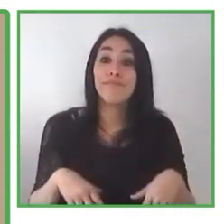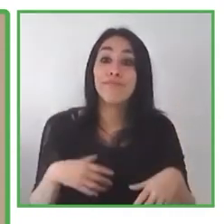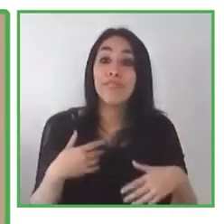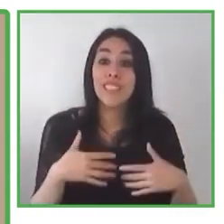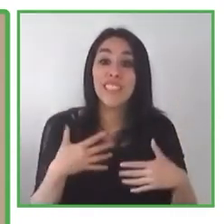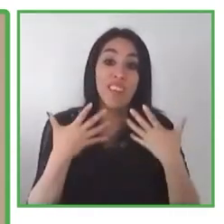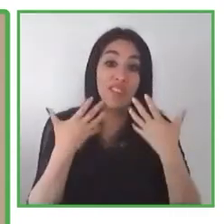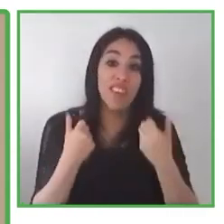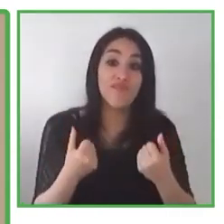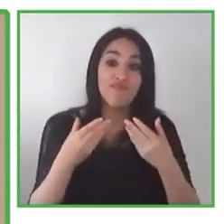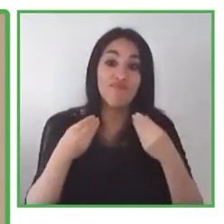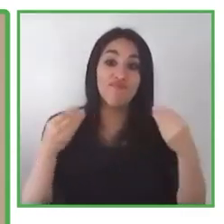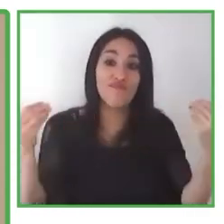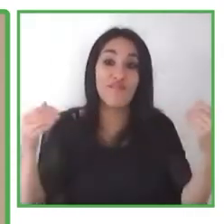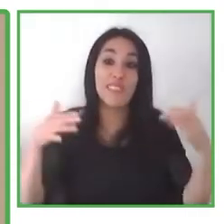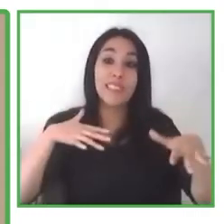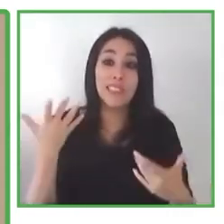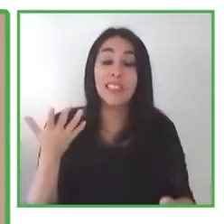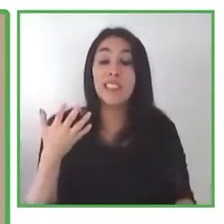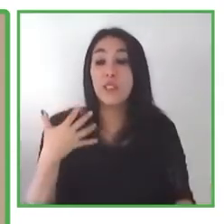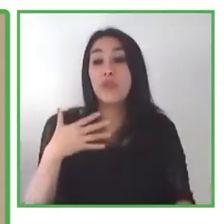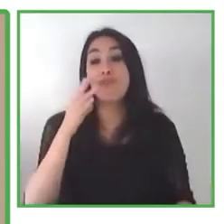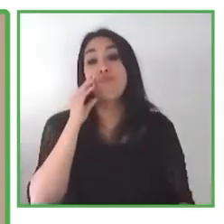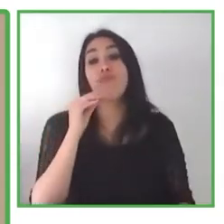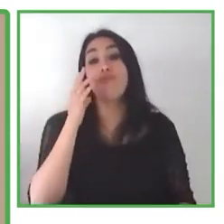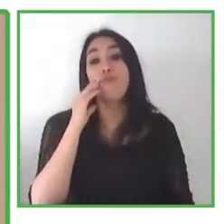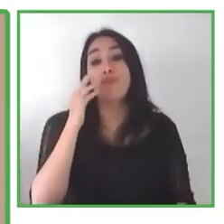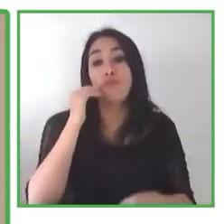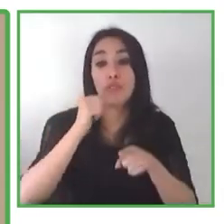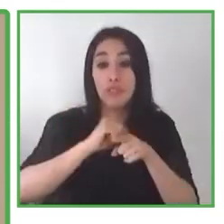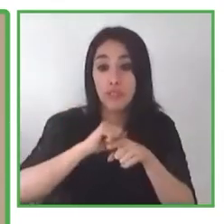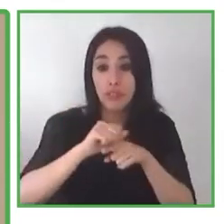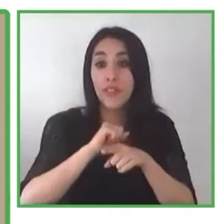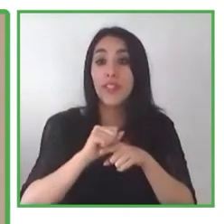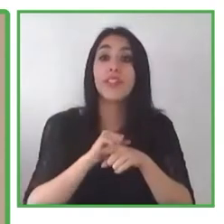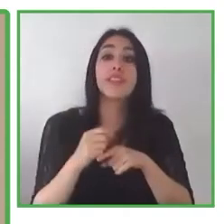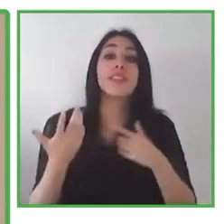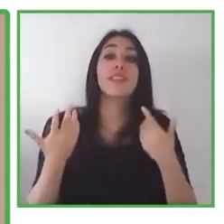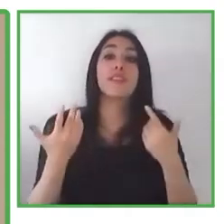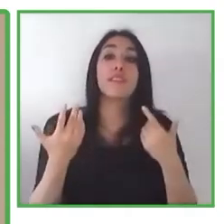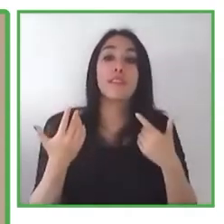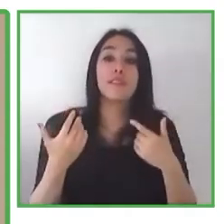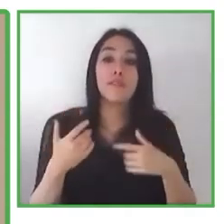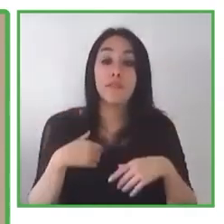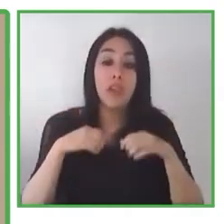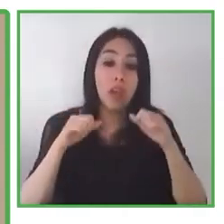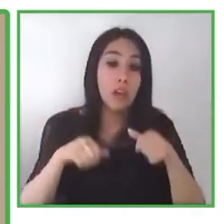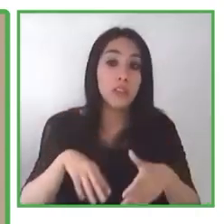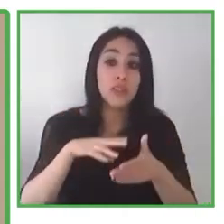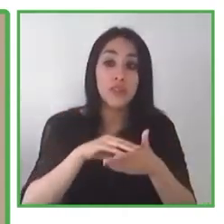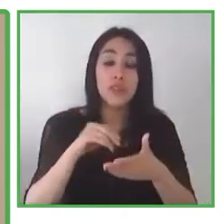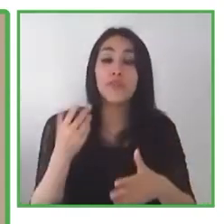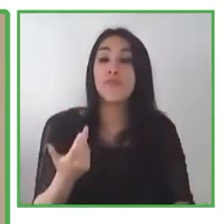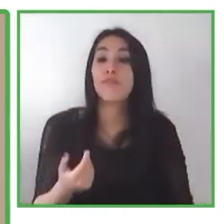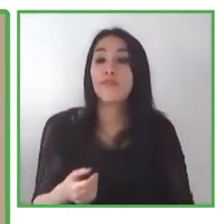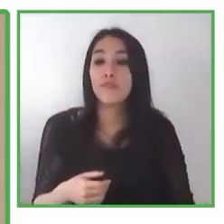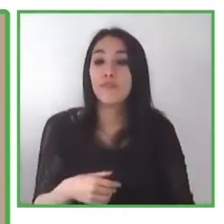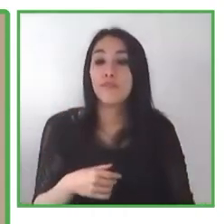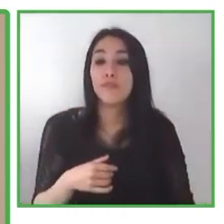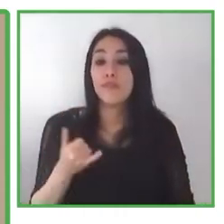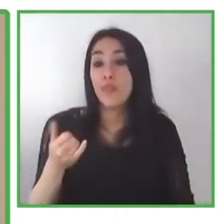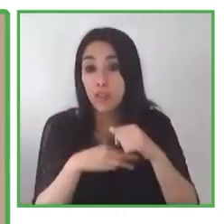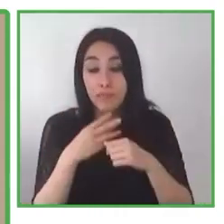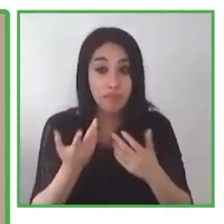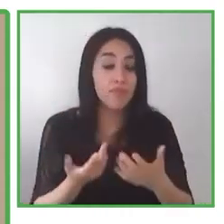desafíos, hay muchas buenas prácticas e historias de éxito de las cuales podemos aprender. Países en todo el mundo